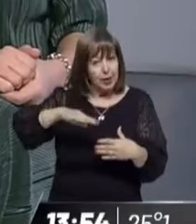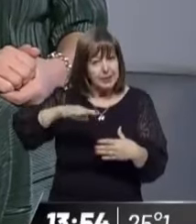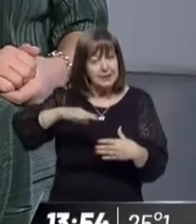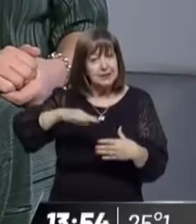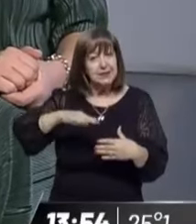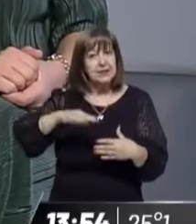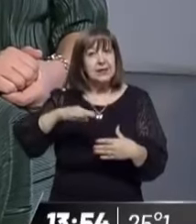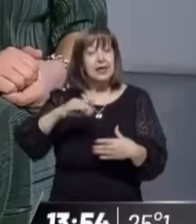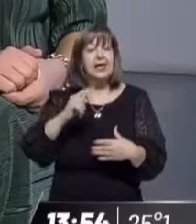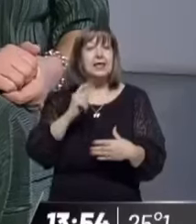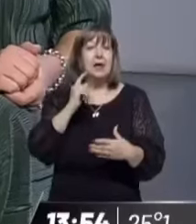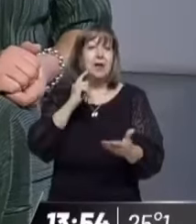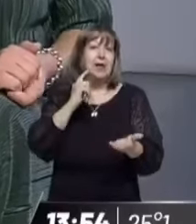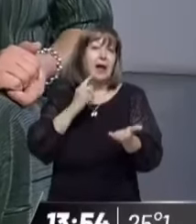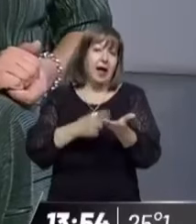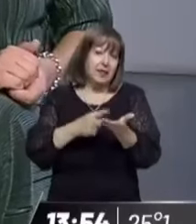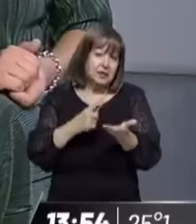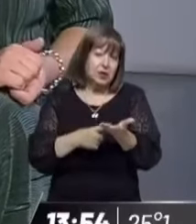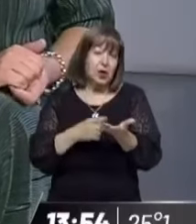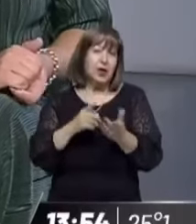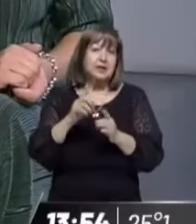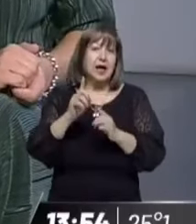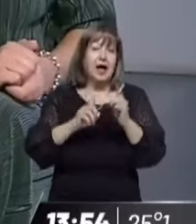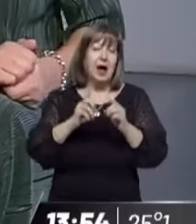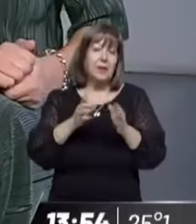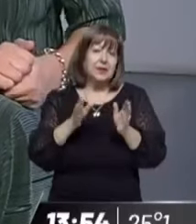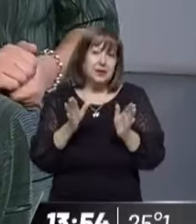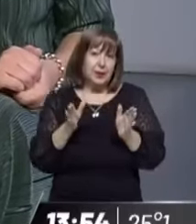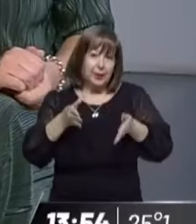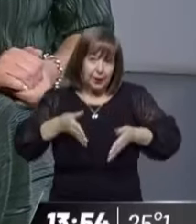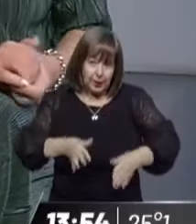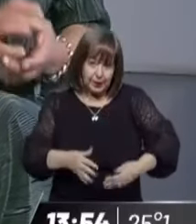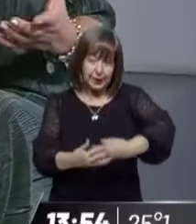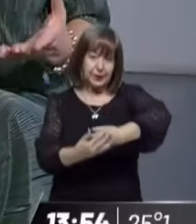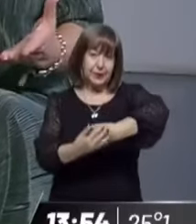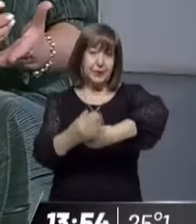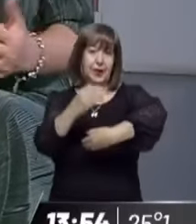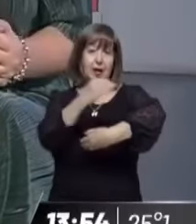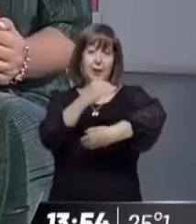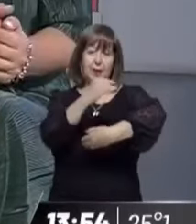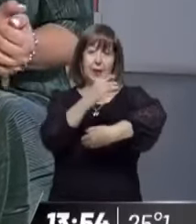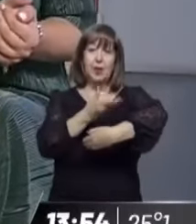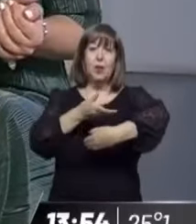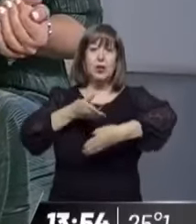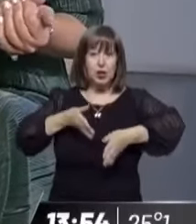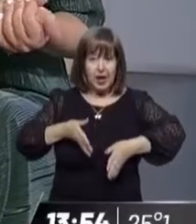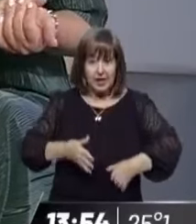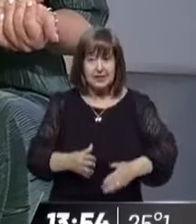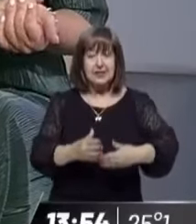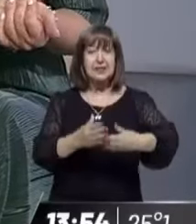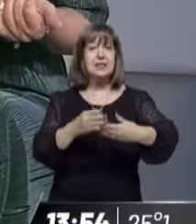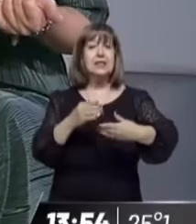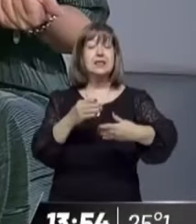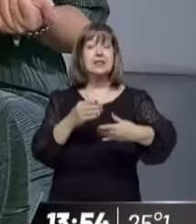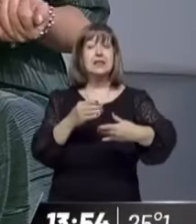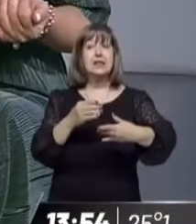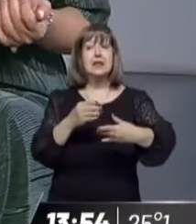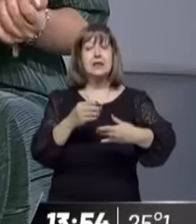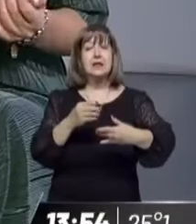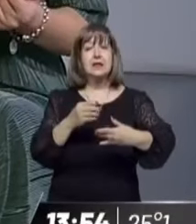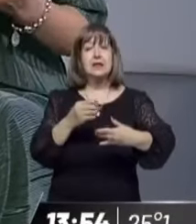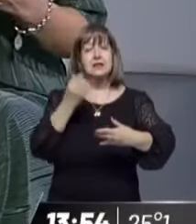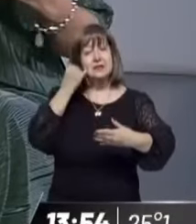tema adicciones. Exactamente, muchos bebitos que nacen con el síndrome de abstinencia porque han